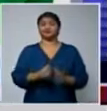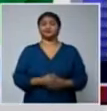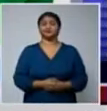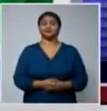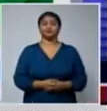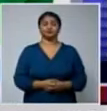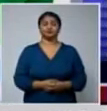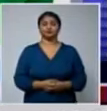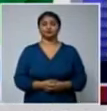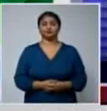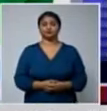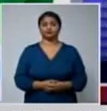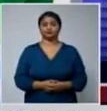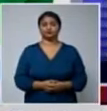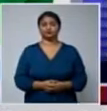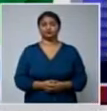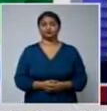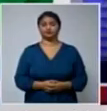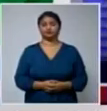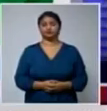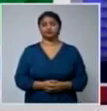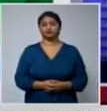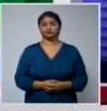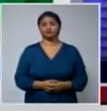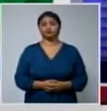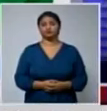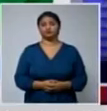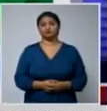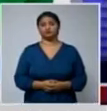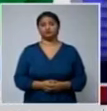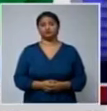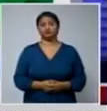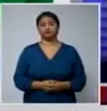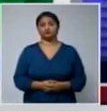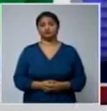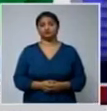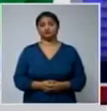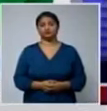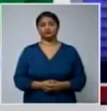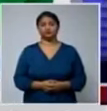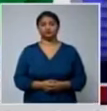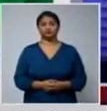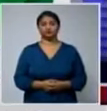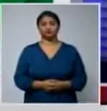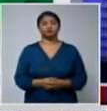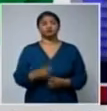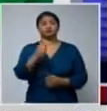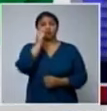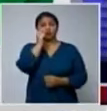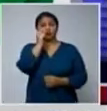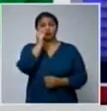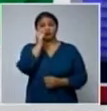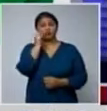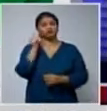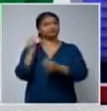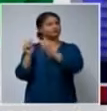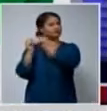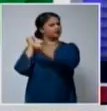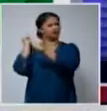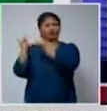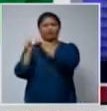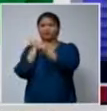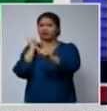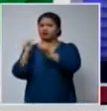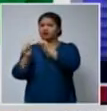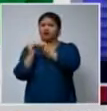y lamentablemente en un momento determinado empeoró su cuadro respiratorio, mucha falta de